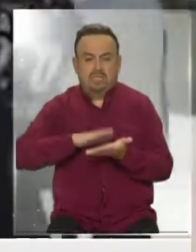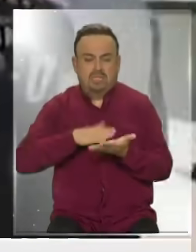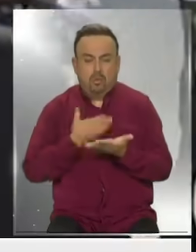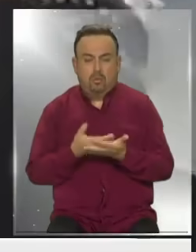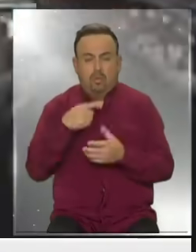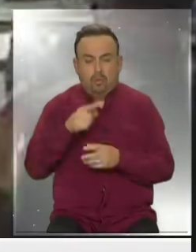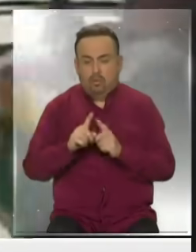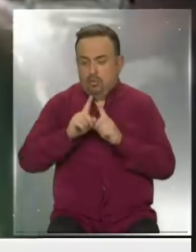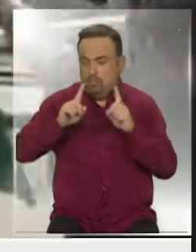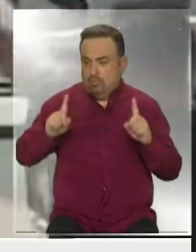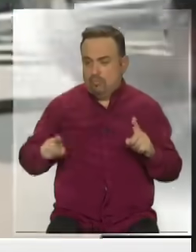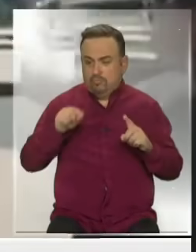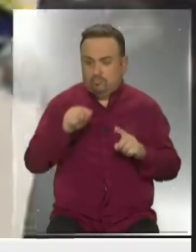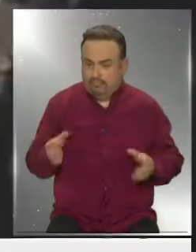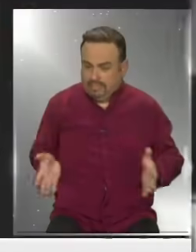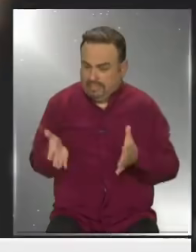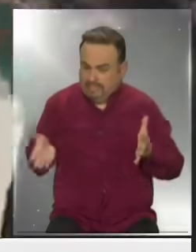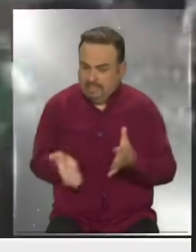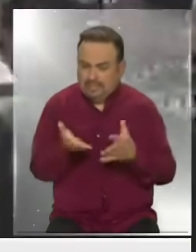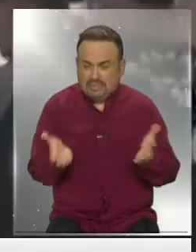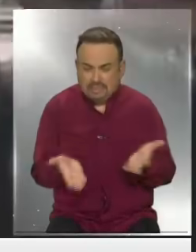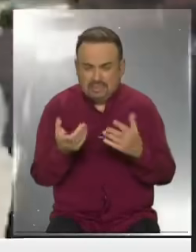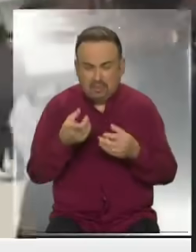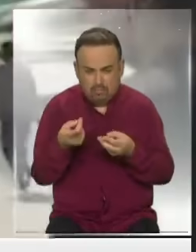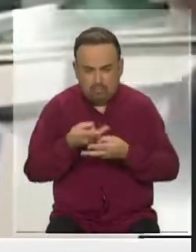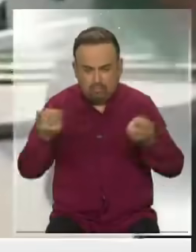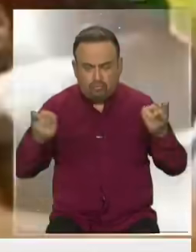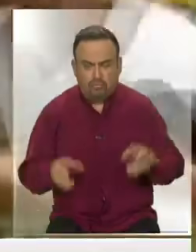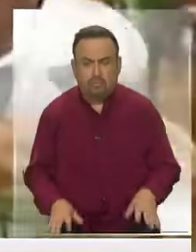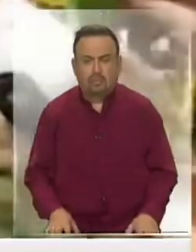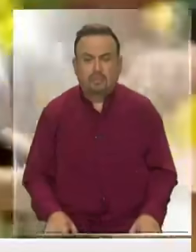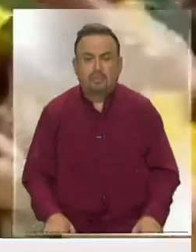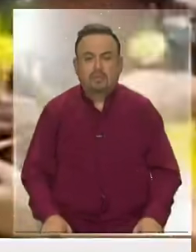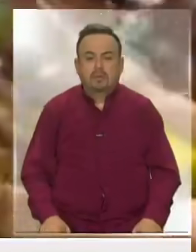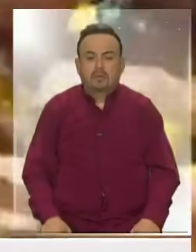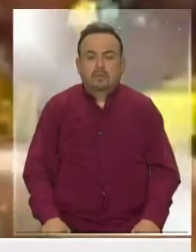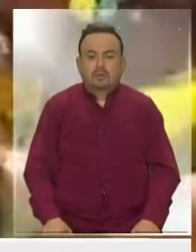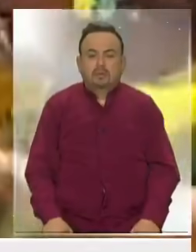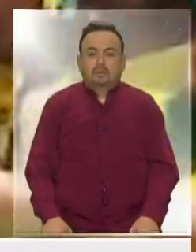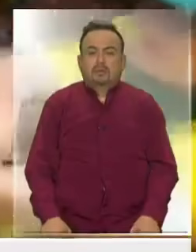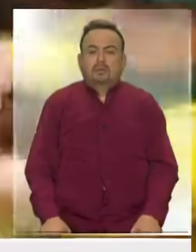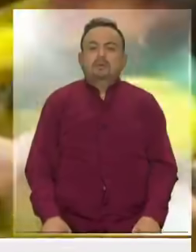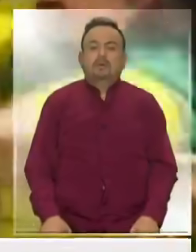social, impulsando incluso manifestaciones públicas.